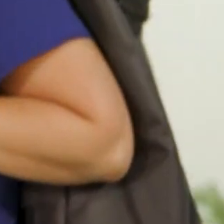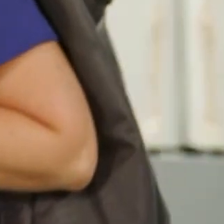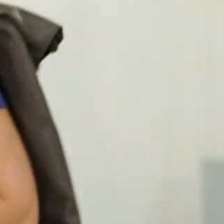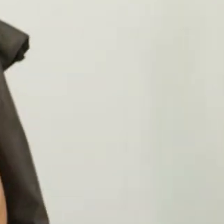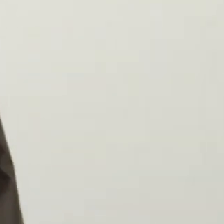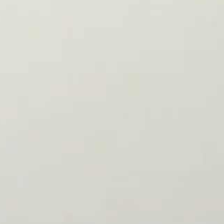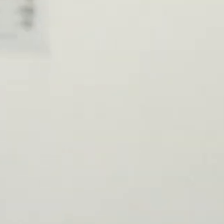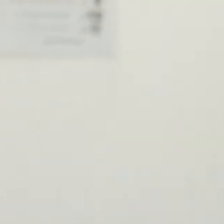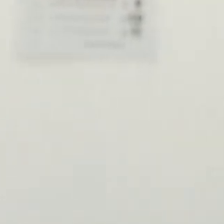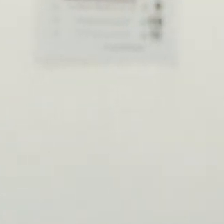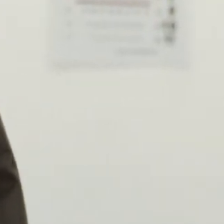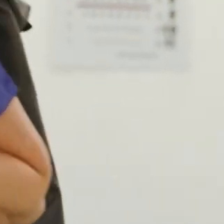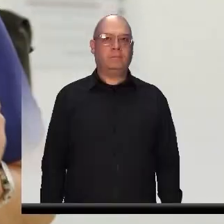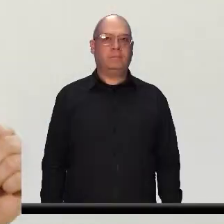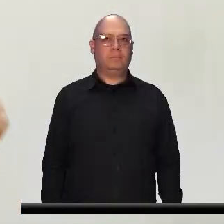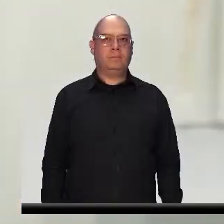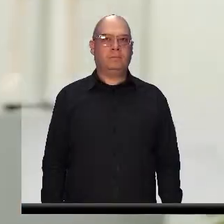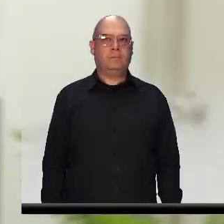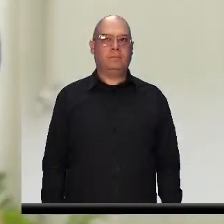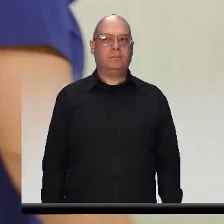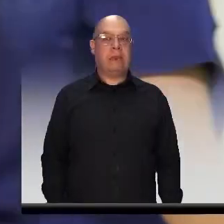Por si las moscas.